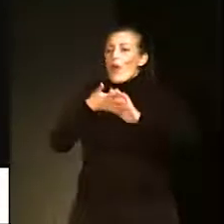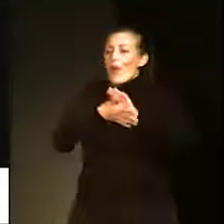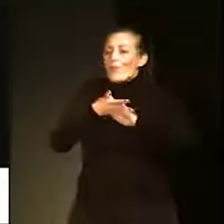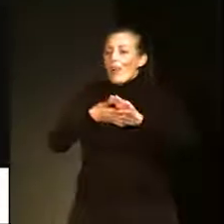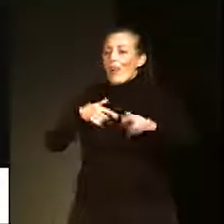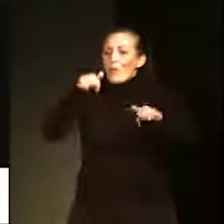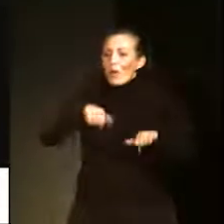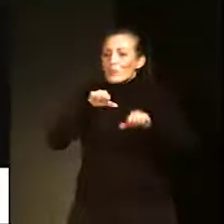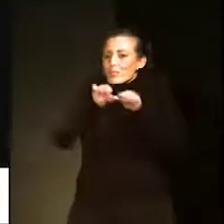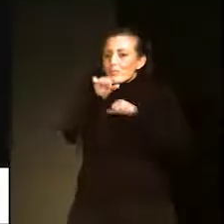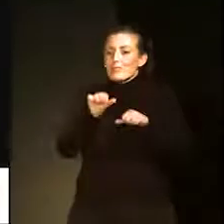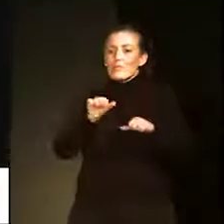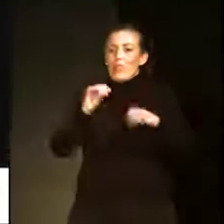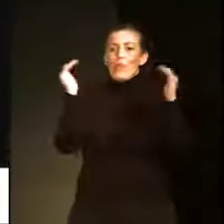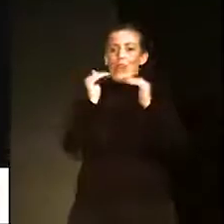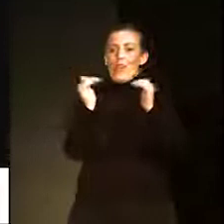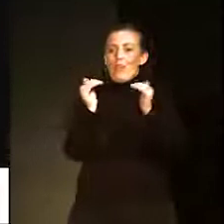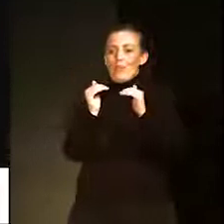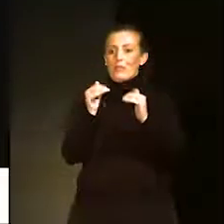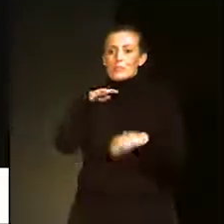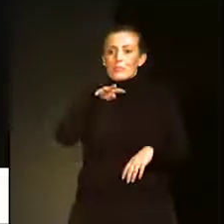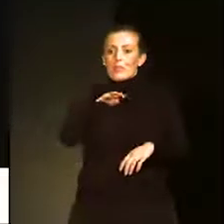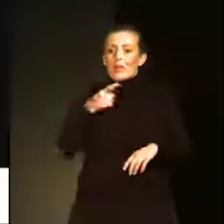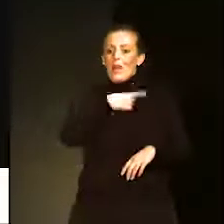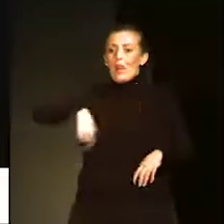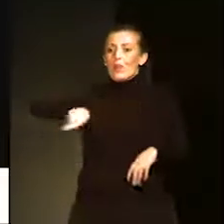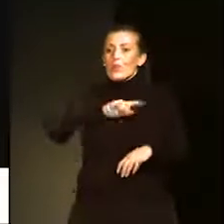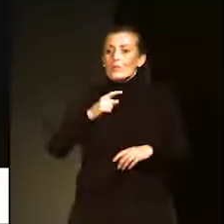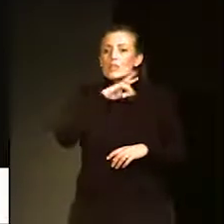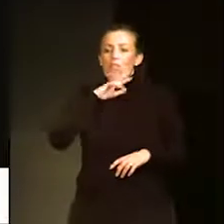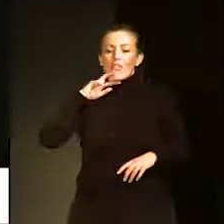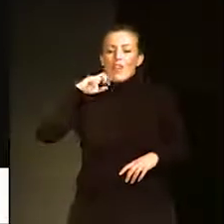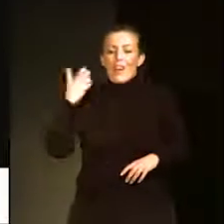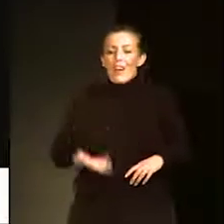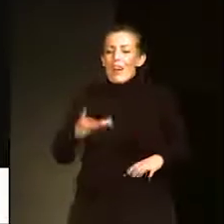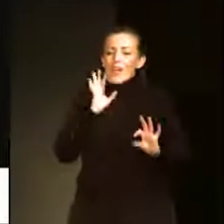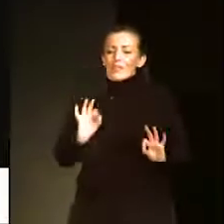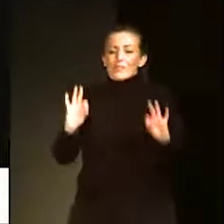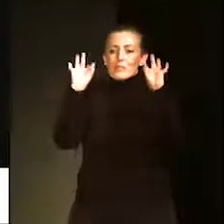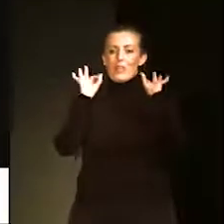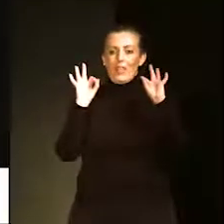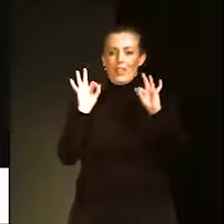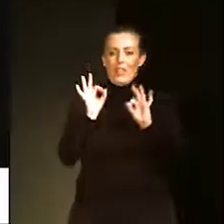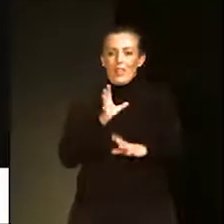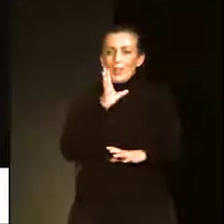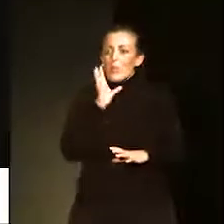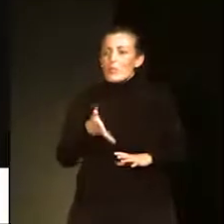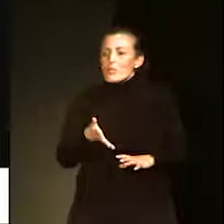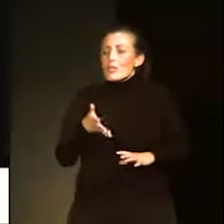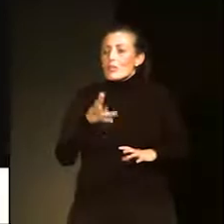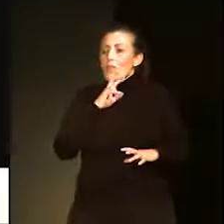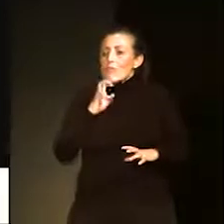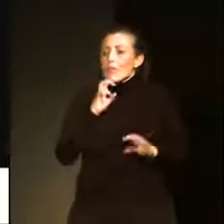y desde hoy hasta el próximo jueves, de algo que para nosotros tiene un valor muy especial, y eso es lo que también